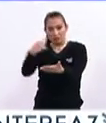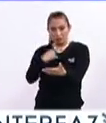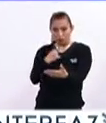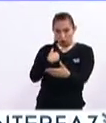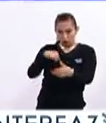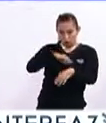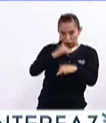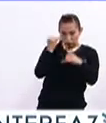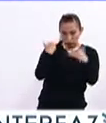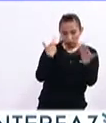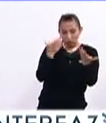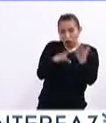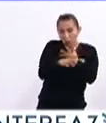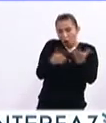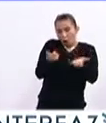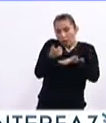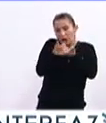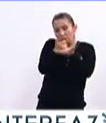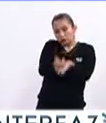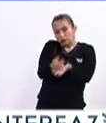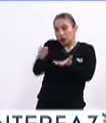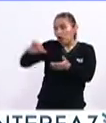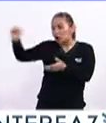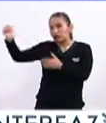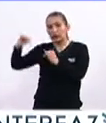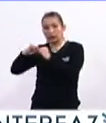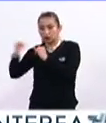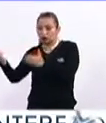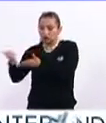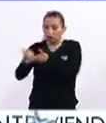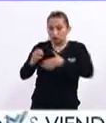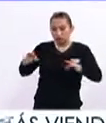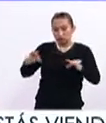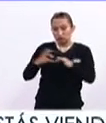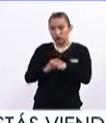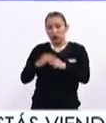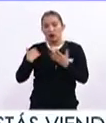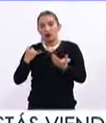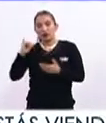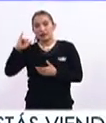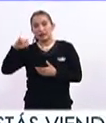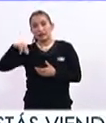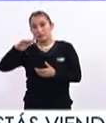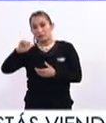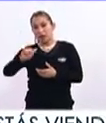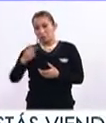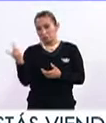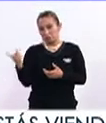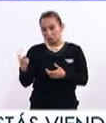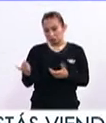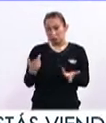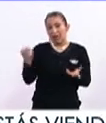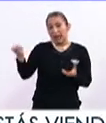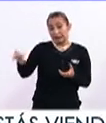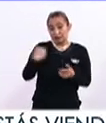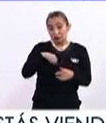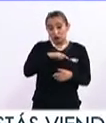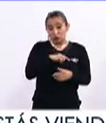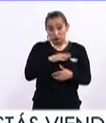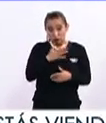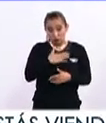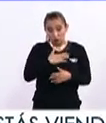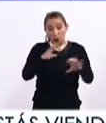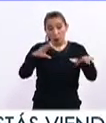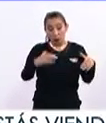propios recursos o en combinación con otras instituciones como el propio Instituto Nacional de Bellas Artes. Claro. ¿No? Esa es la parte en donde